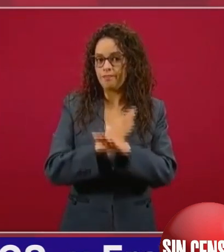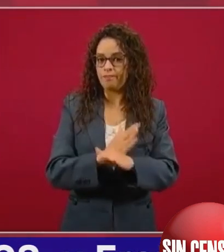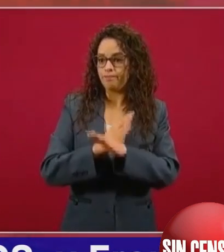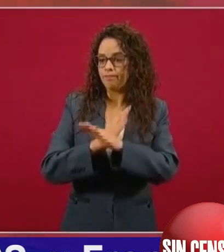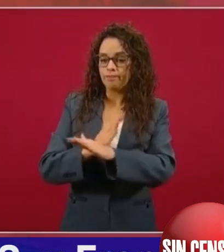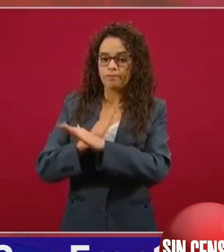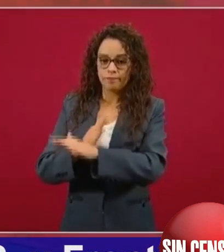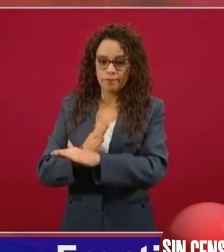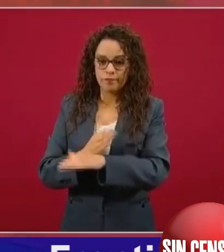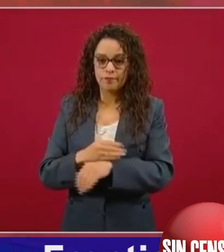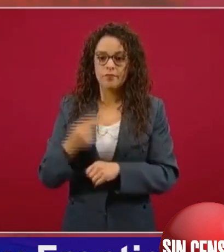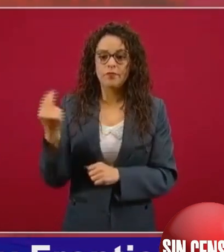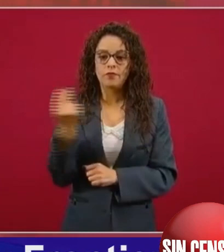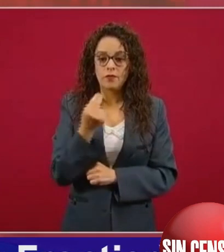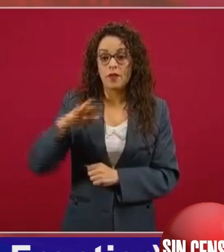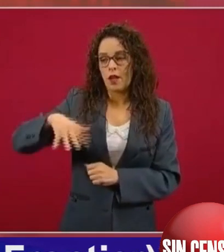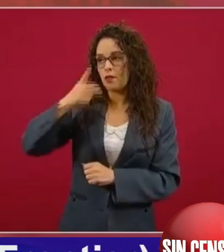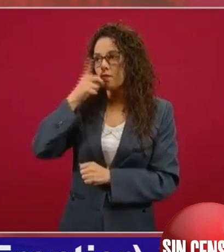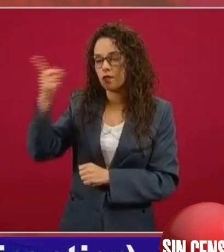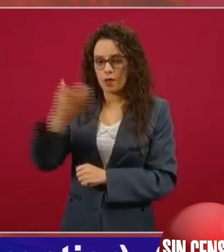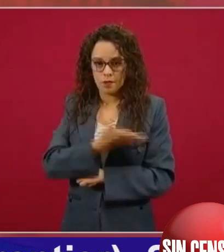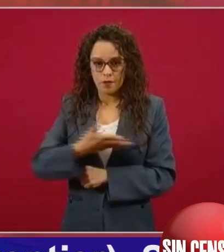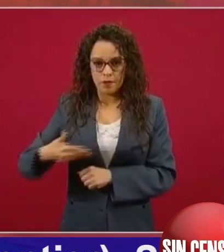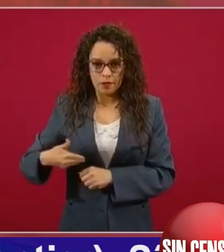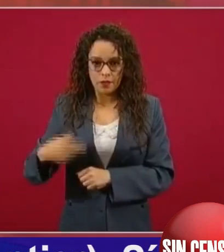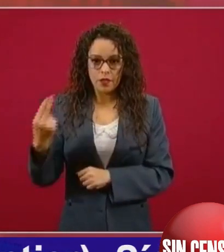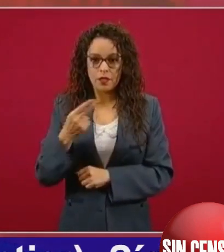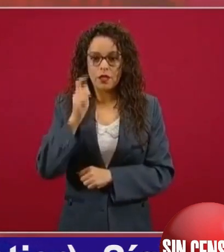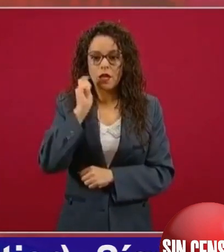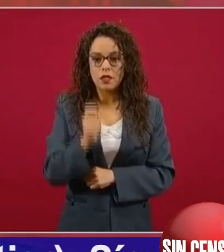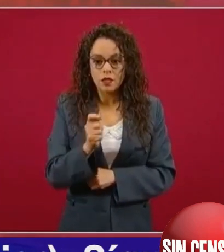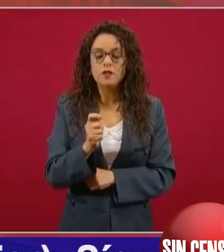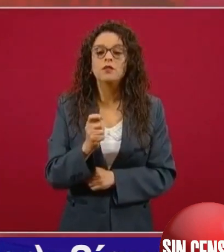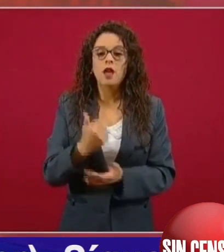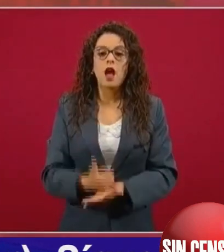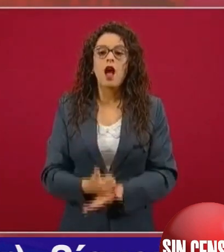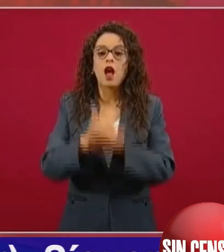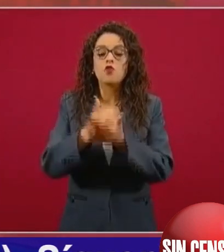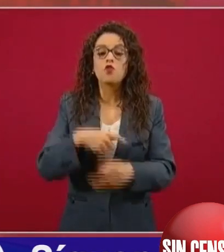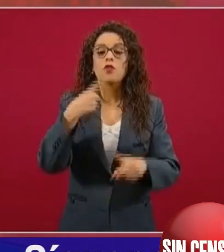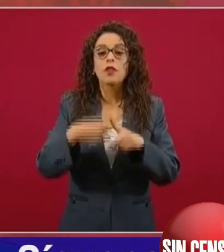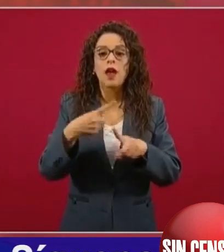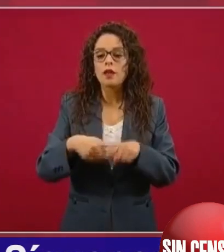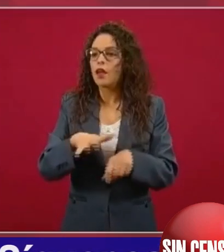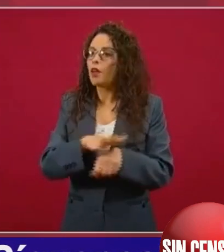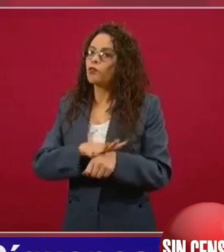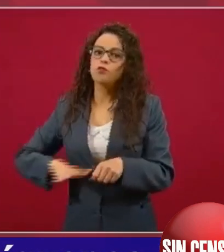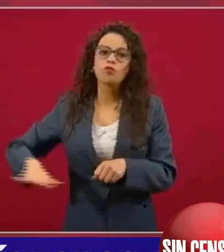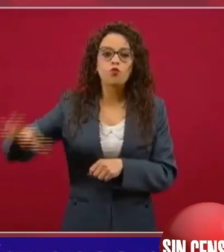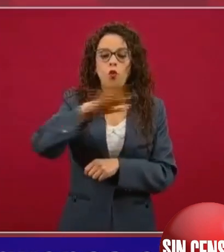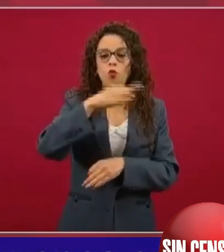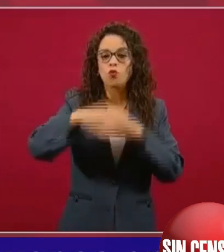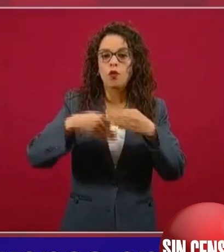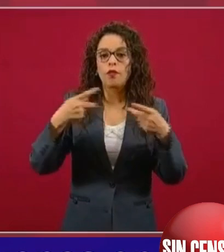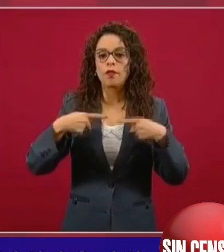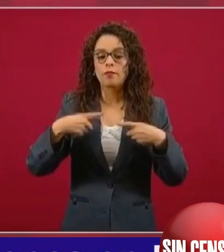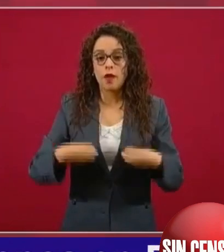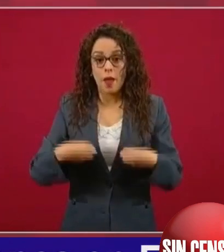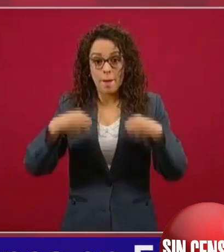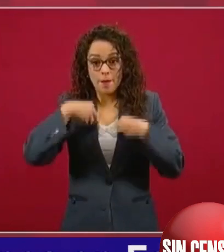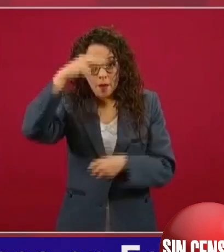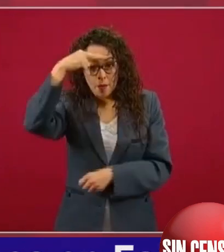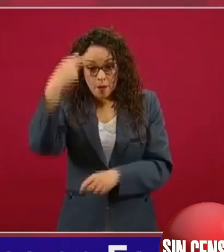presidente, a la colaboración de la población. El pueblo en su conjunto puede guiar